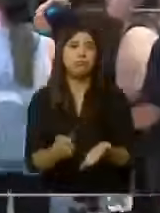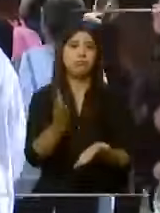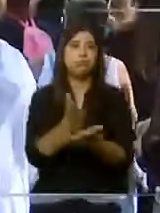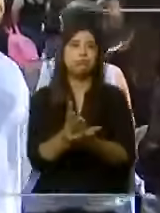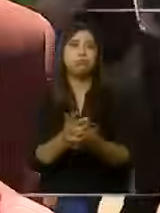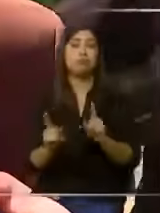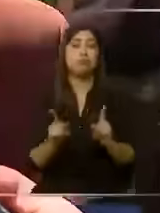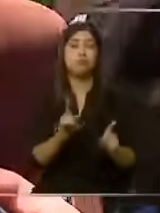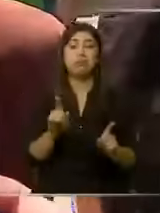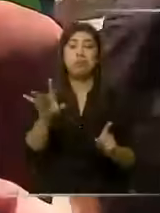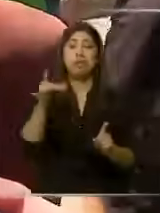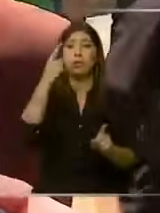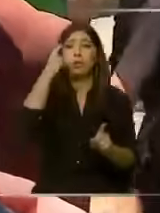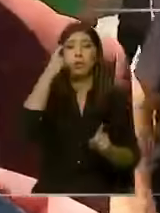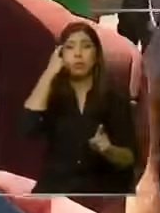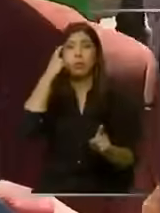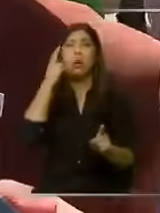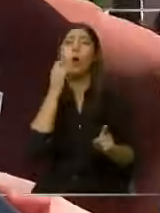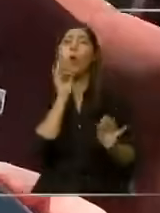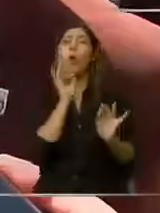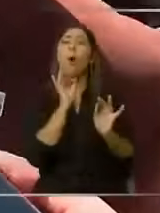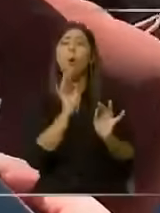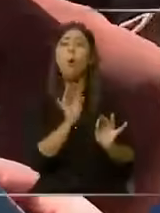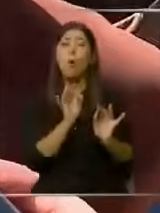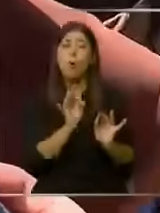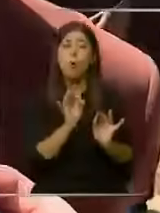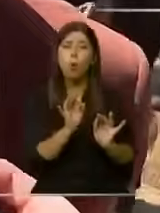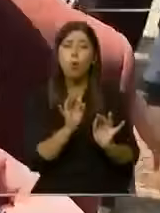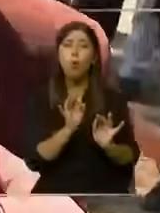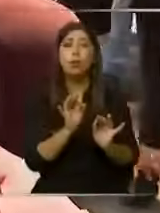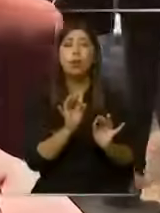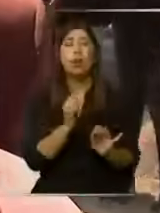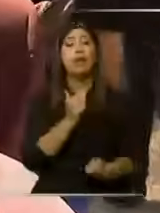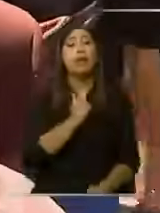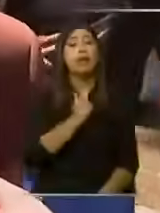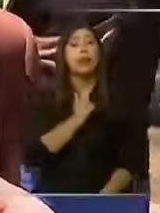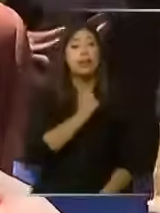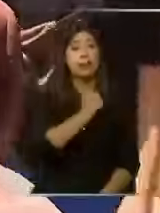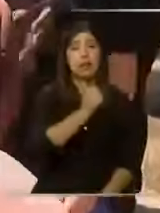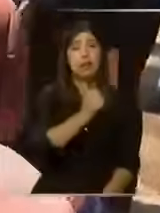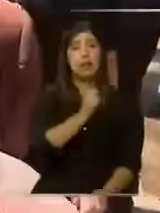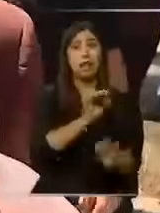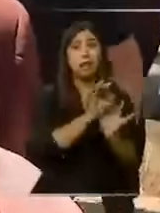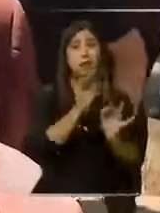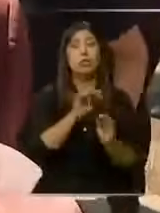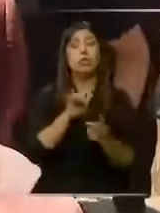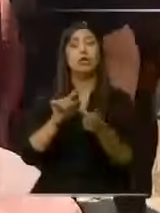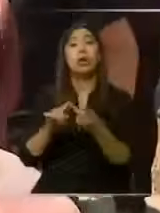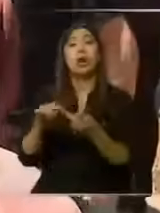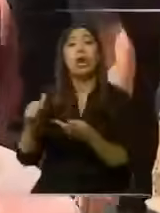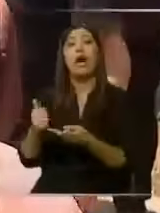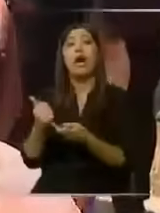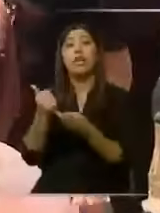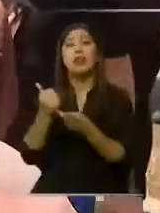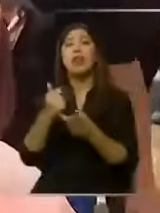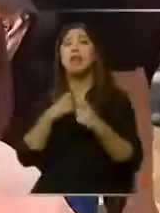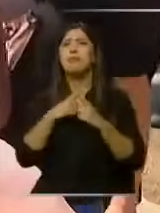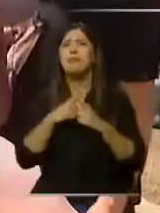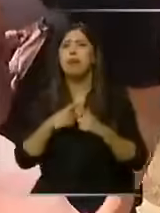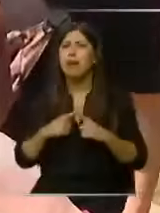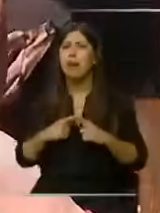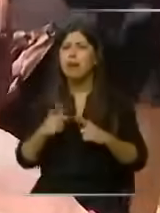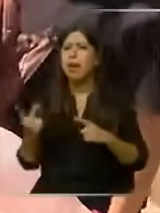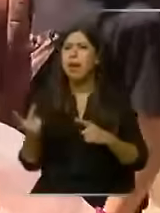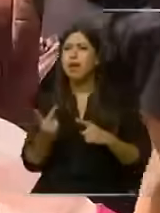forma arbitraria. Coincidentemente, tanto la directora de educación como la alcaldesa están de vacaciones.